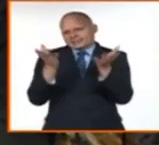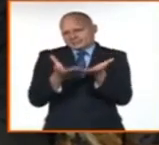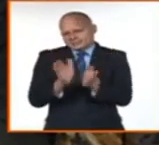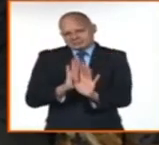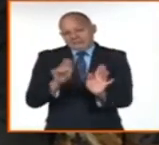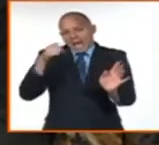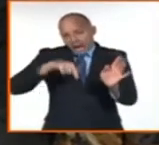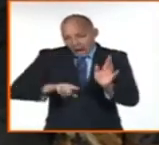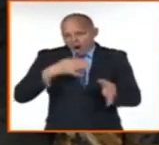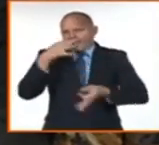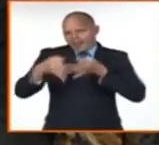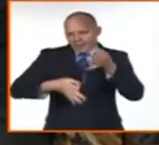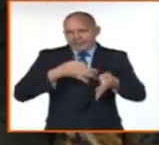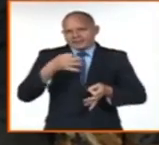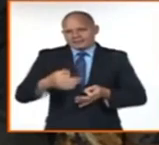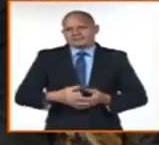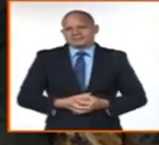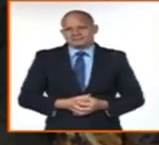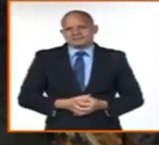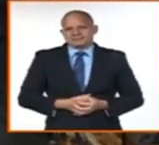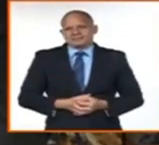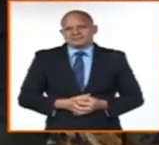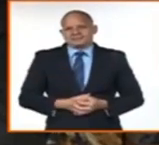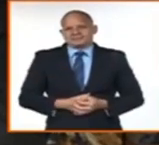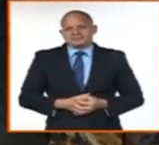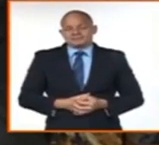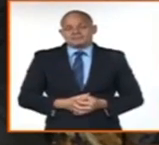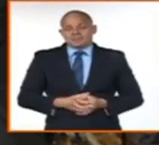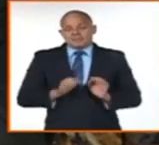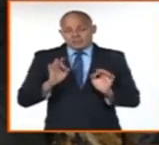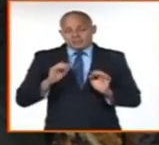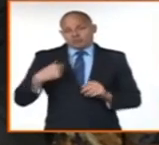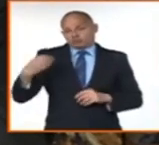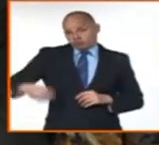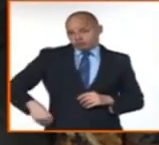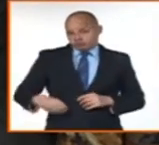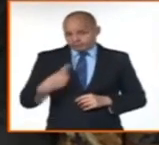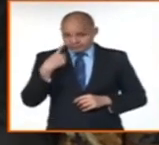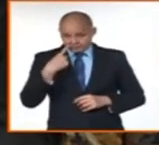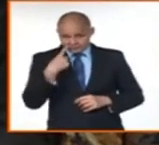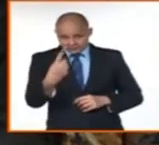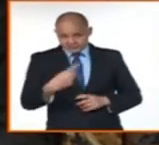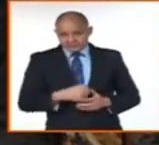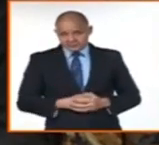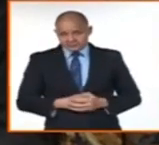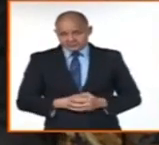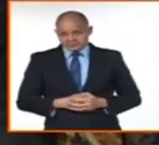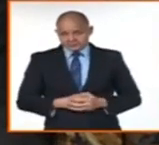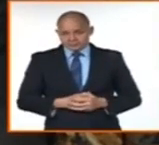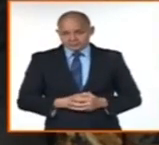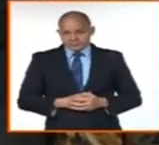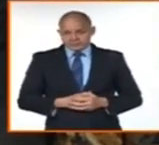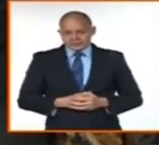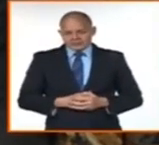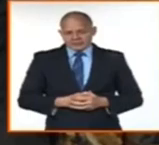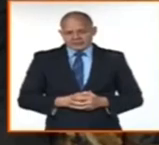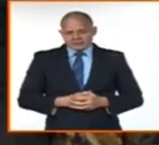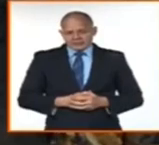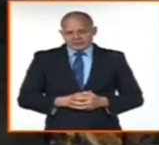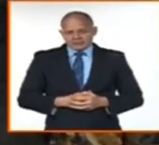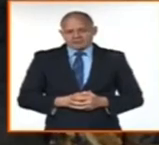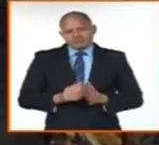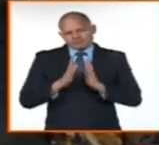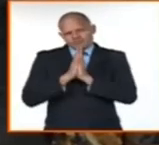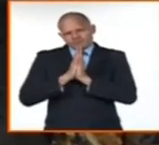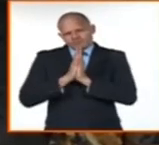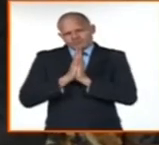de nuestra realidad. Pero sí decirles que necesitamos mucho de la ayuda de ustedes, del aporte de